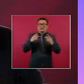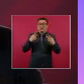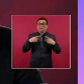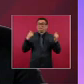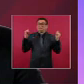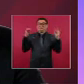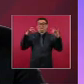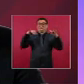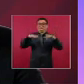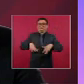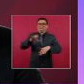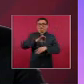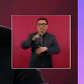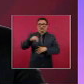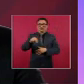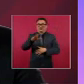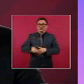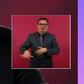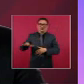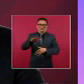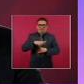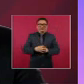visitantes a Cancún.